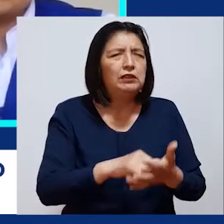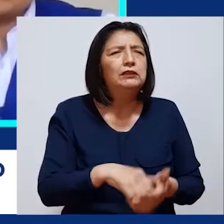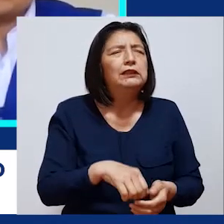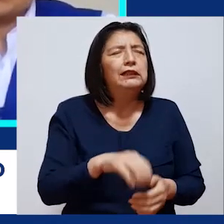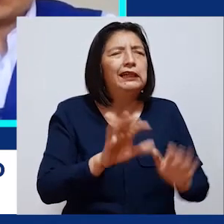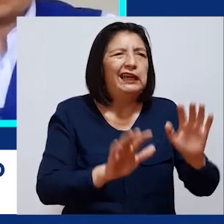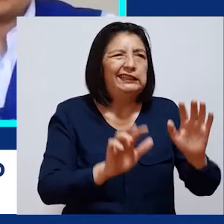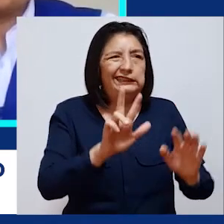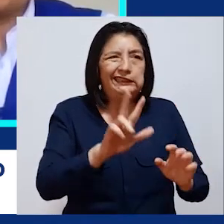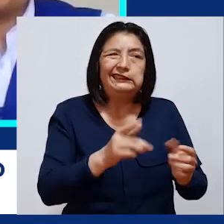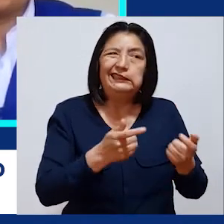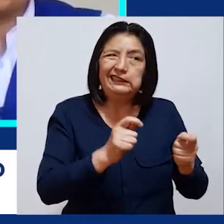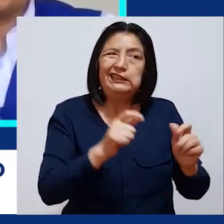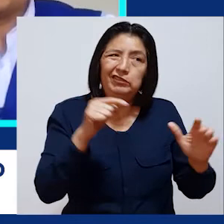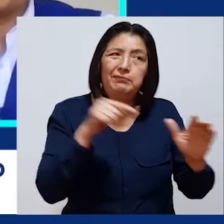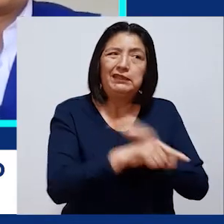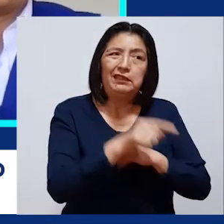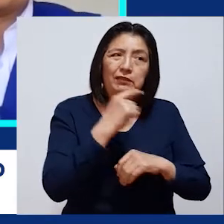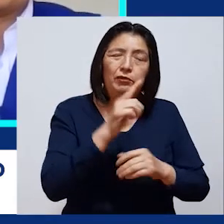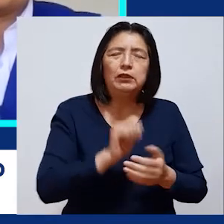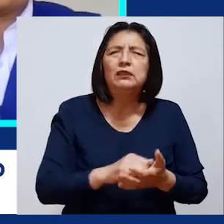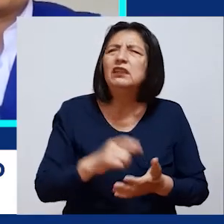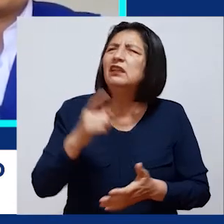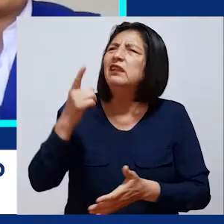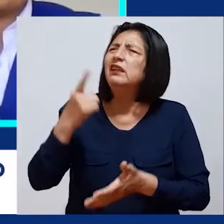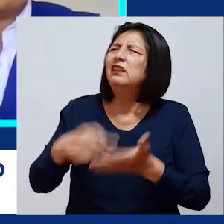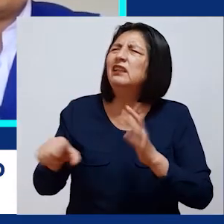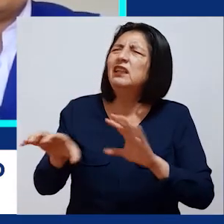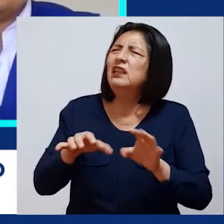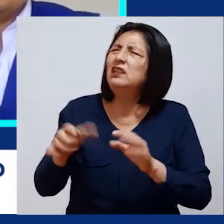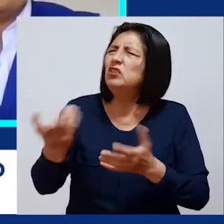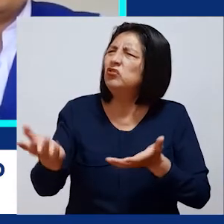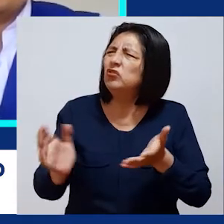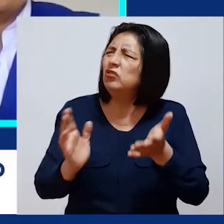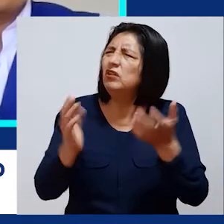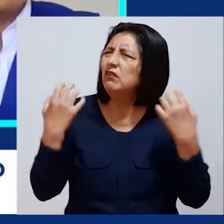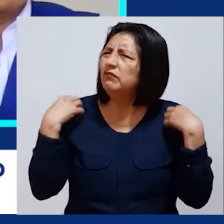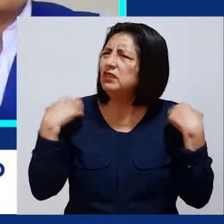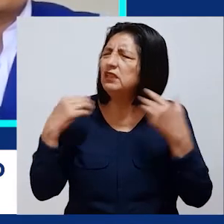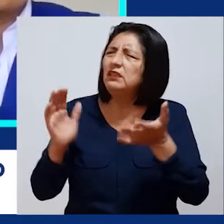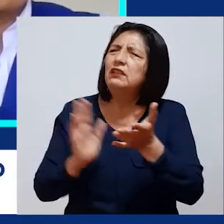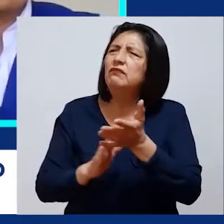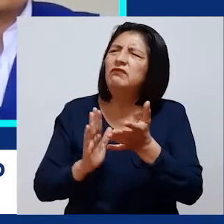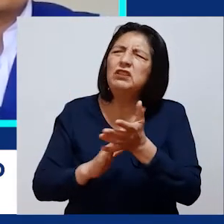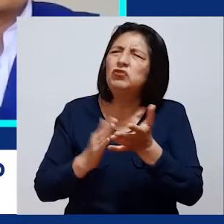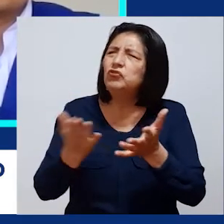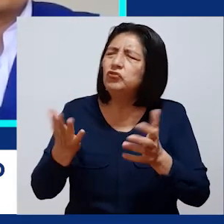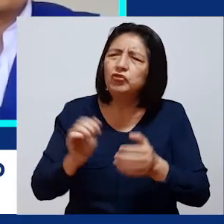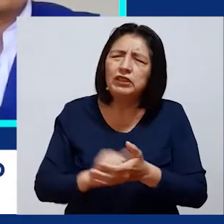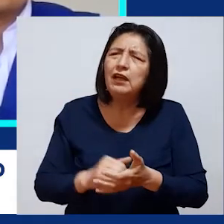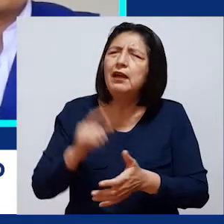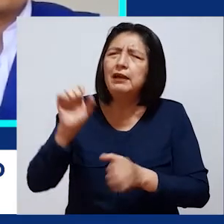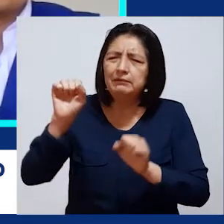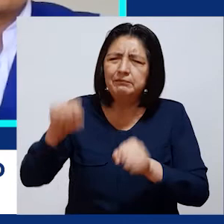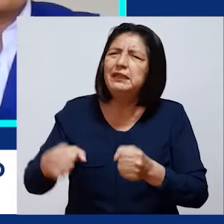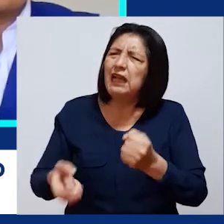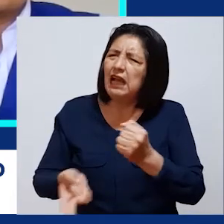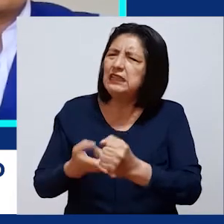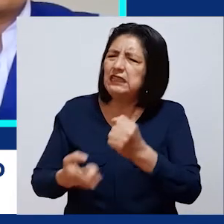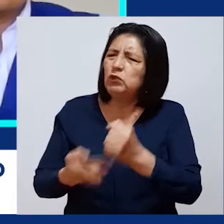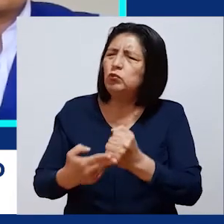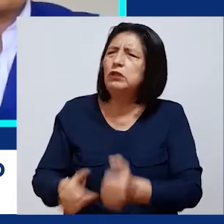casos y 13 tentativas de feminicidio. ¿Qué acciones ha realizado la Oficina de la Defensoría del Pueblo